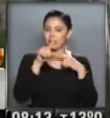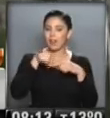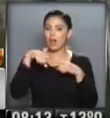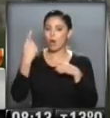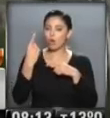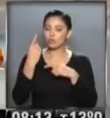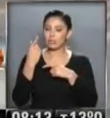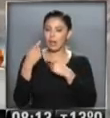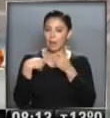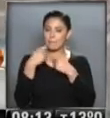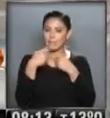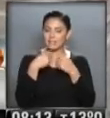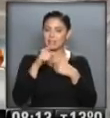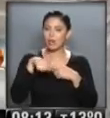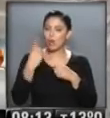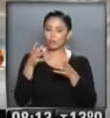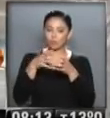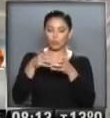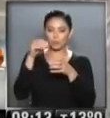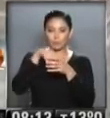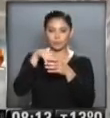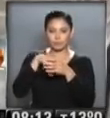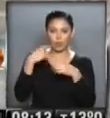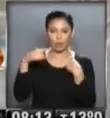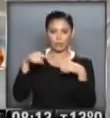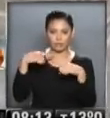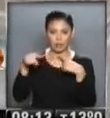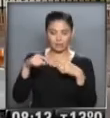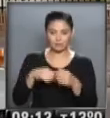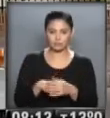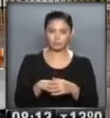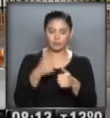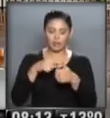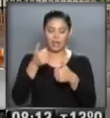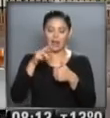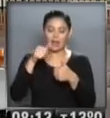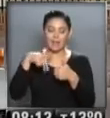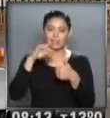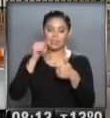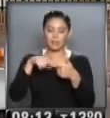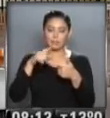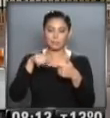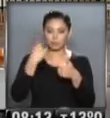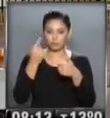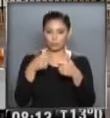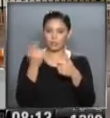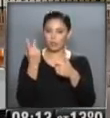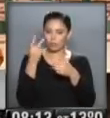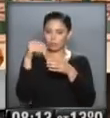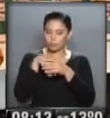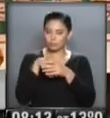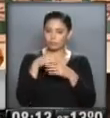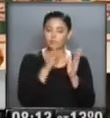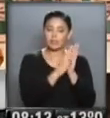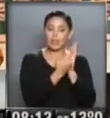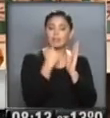resto tienen como referentes a otros dos accionistas del multimedio José Aranda y Lucio pagliaro de acuerdo con el matutino se sospecha que las